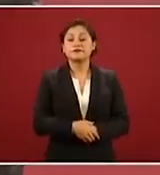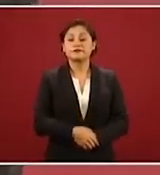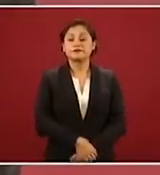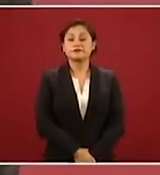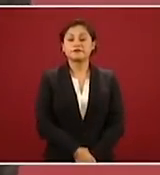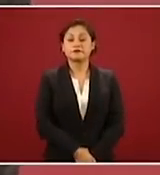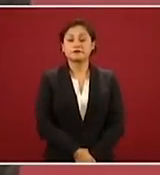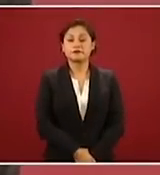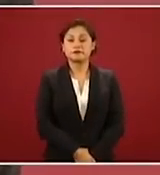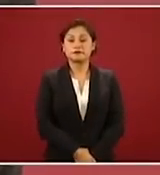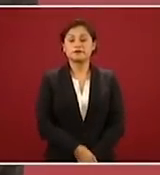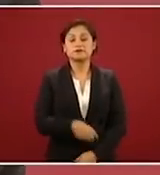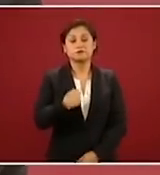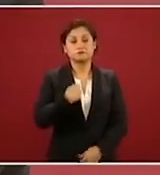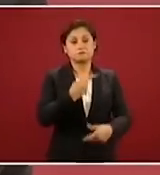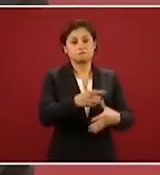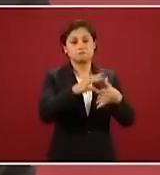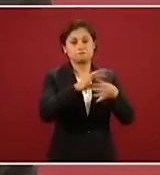el coronavirus,